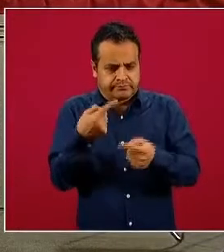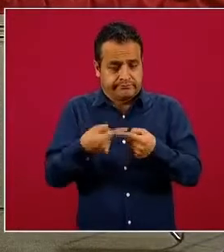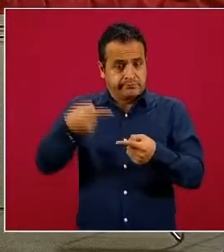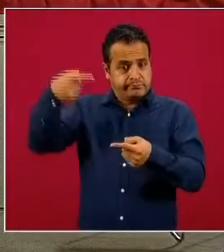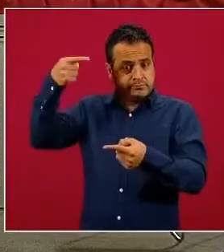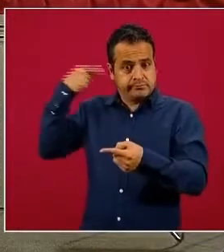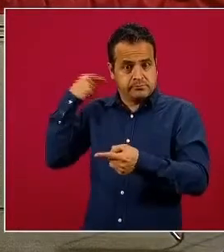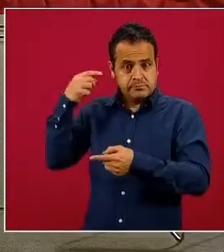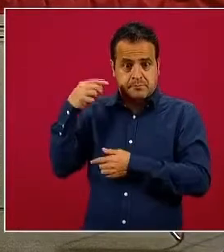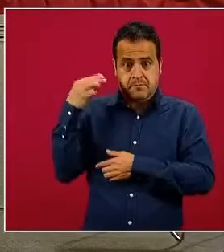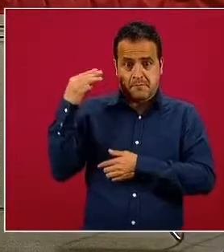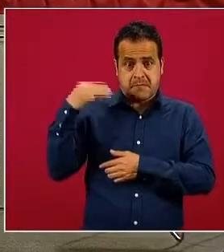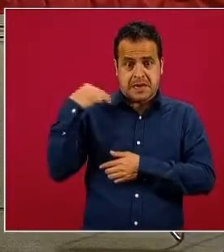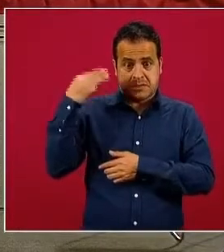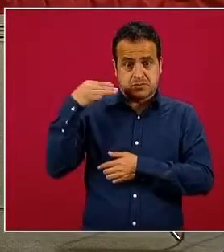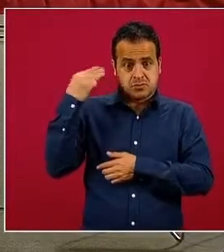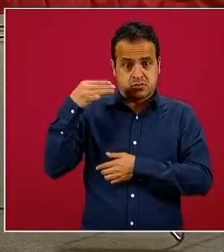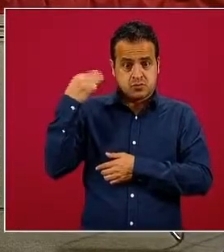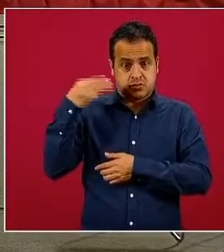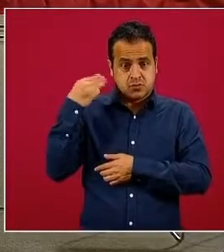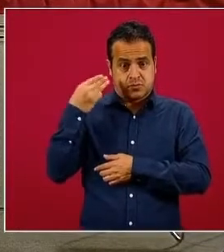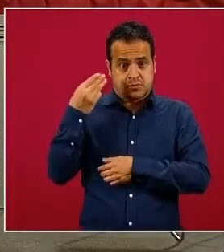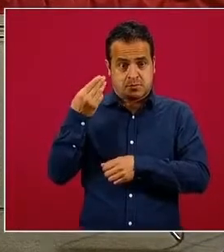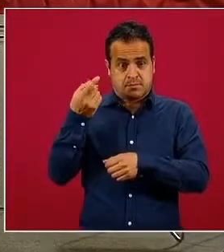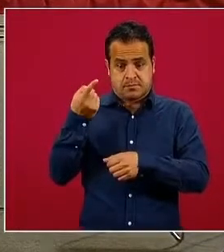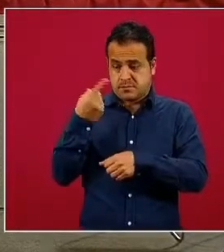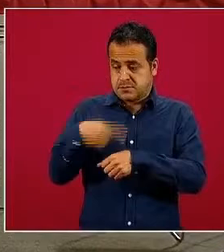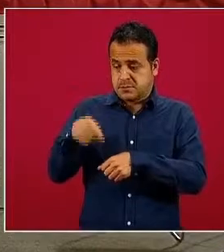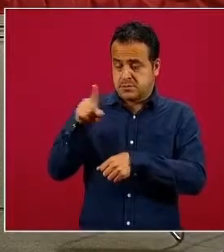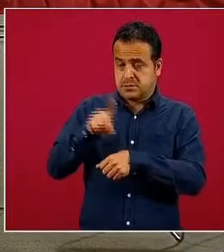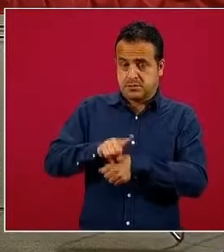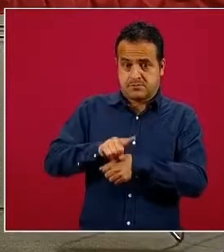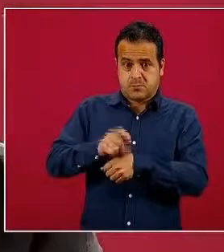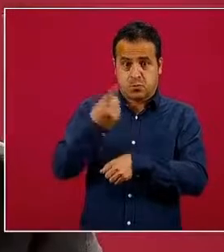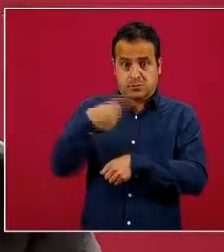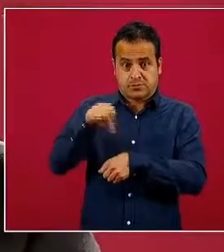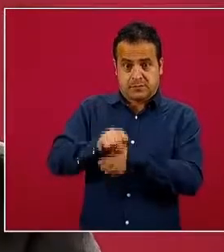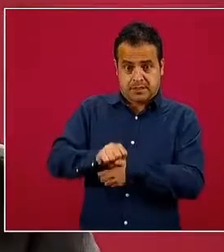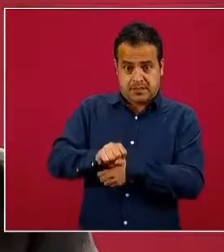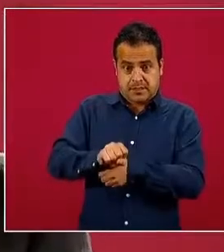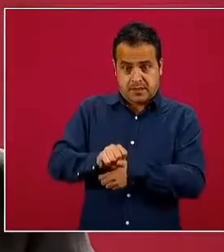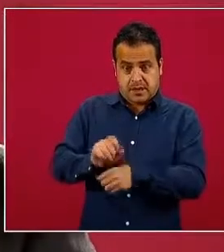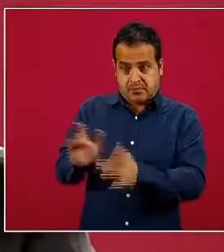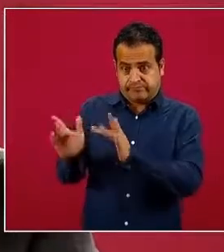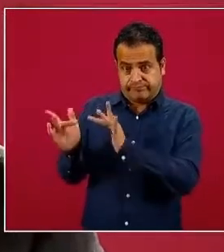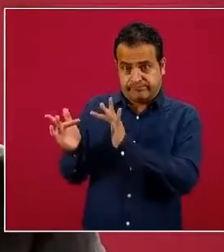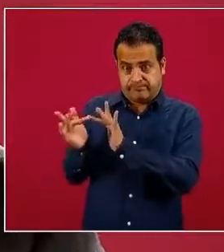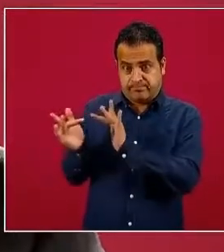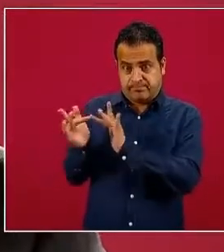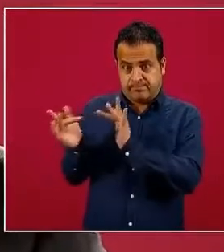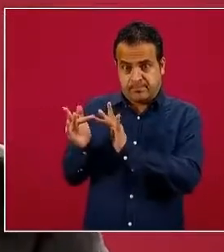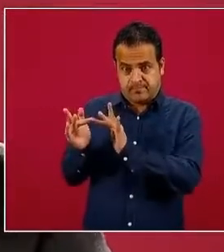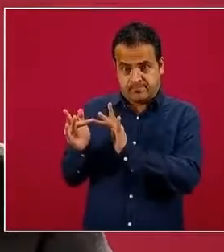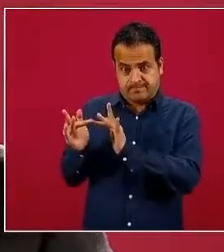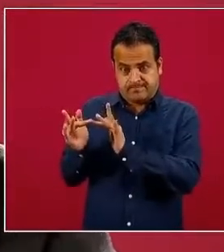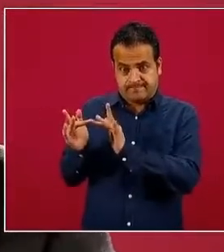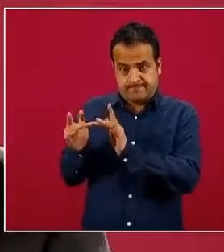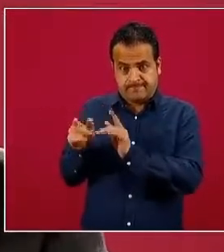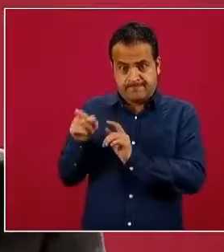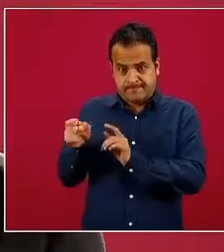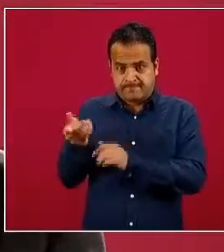marzo, la secretaria Alejandra Frausto fue una de las primeras en que nos contactó a la Secretaría de Salud de manera muy proactiva,